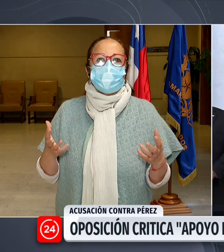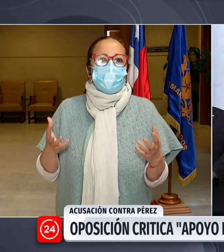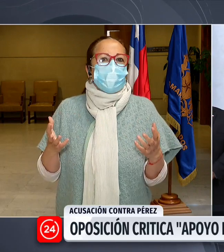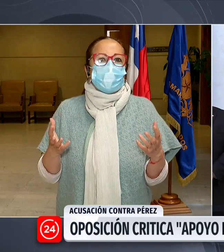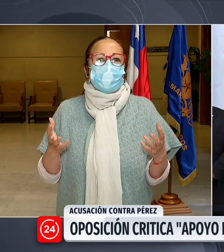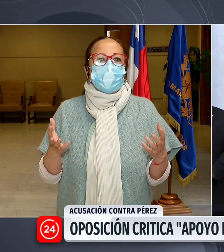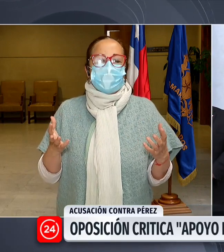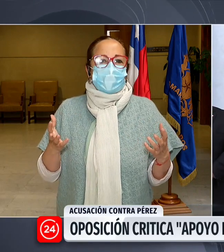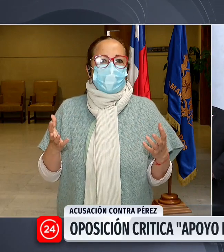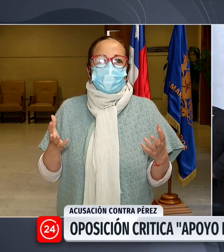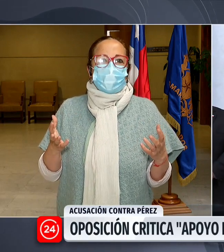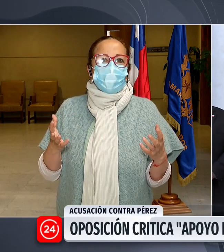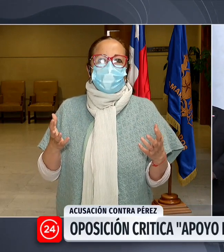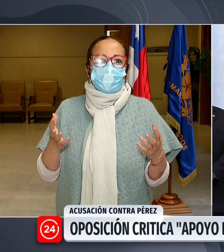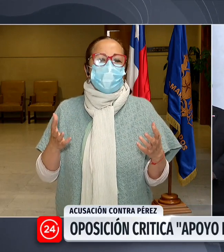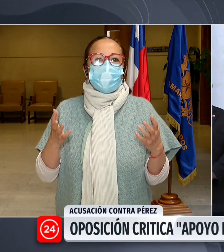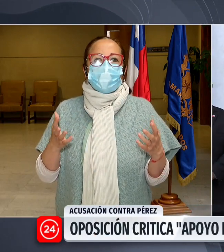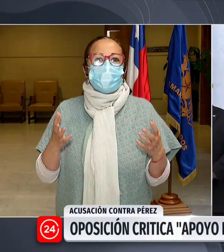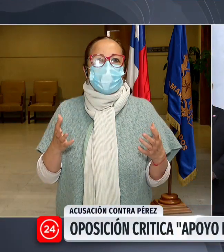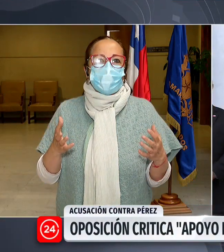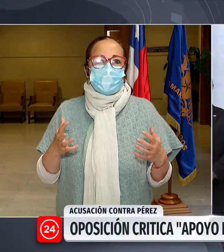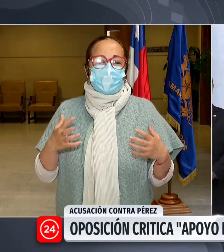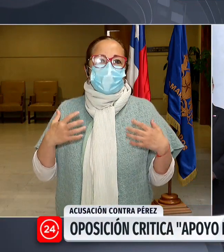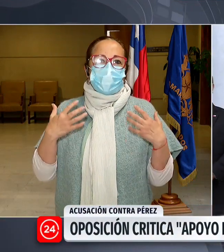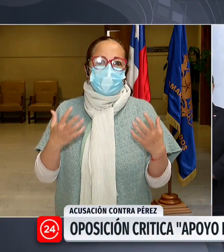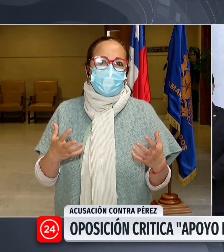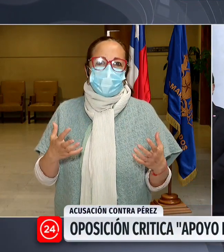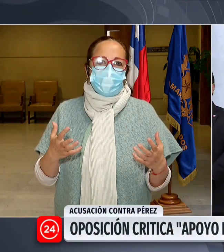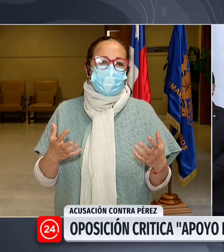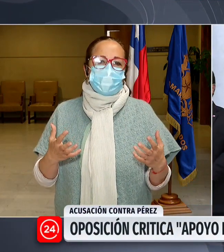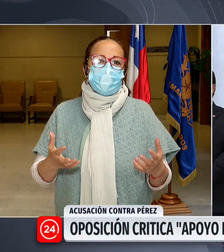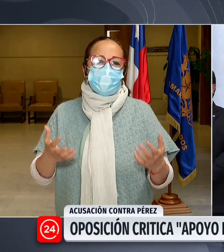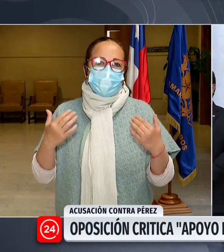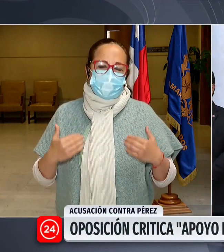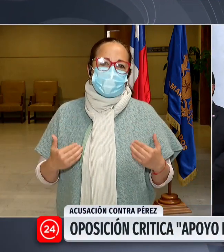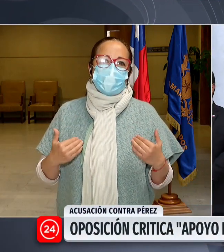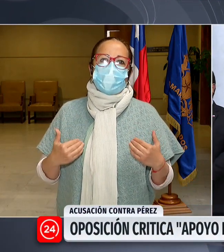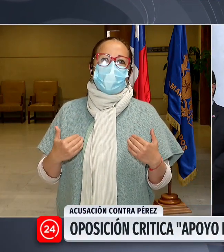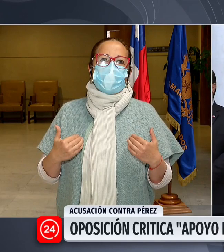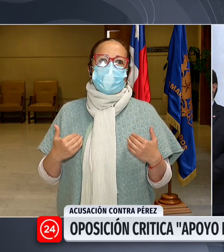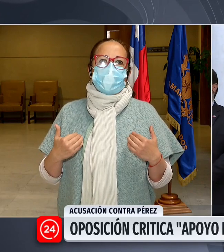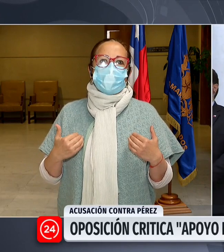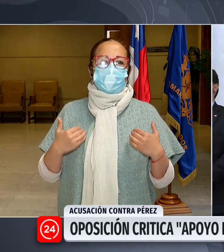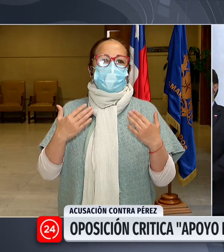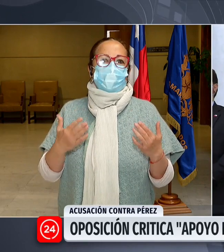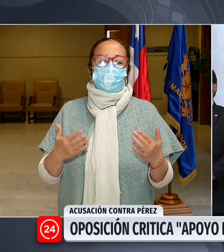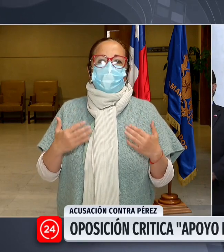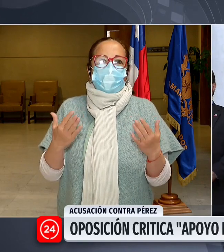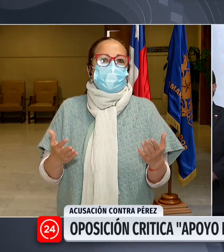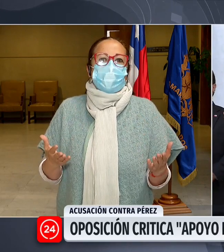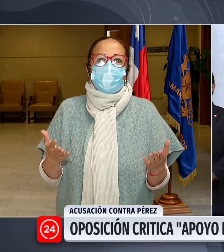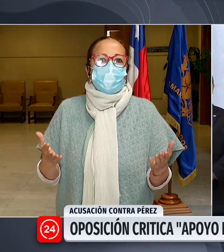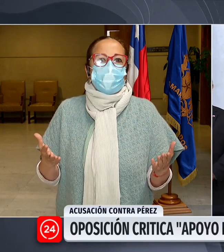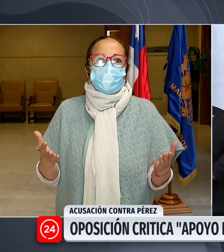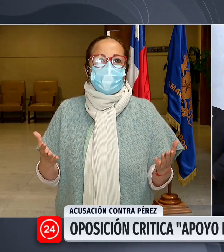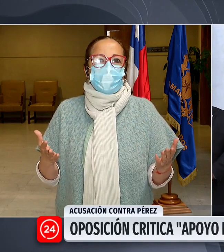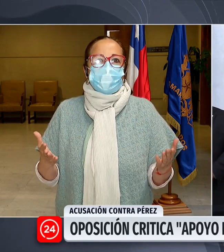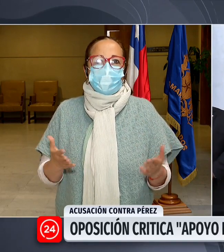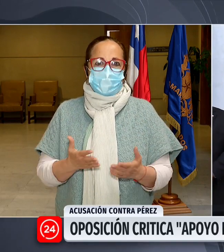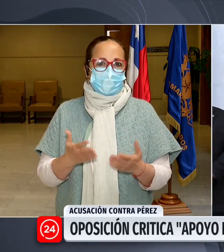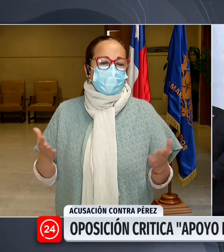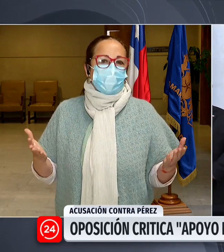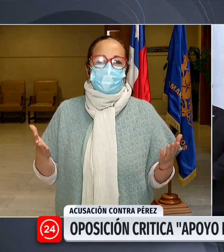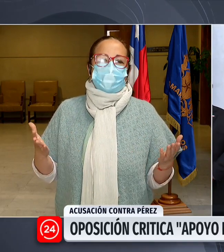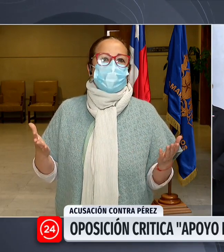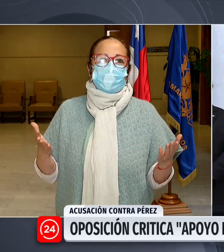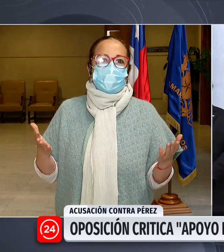ninguna vulneración aquí a los derechos humanos y da un respaldo a Carabineros de Chile frente a la vulneración flagrante que hoy día vemos, ¿no es